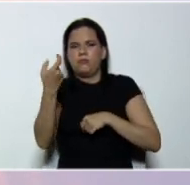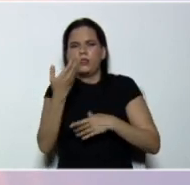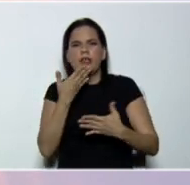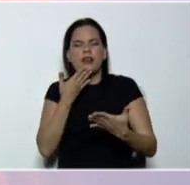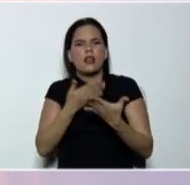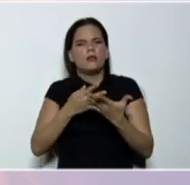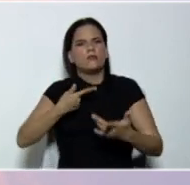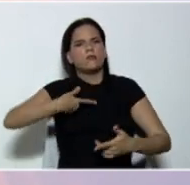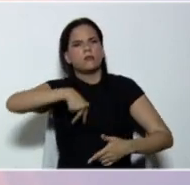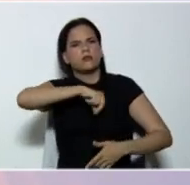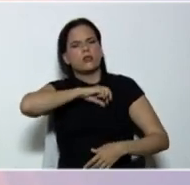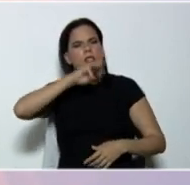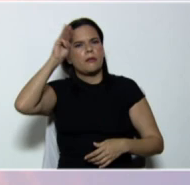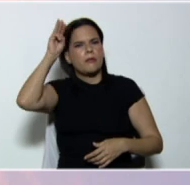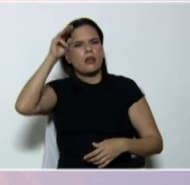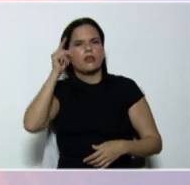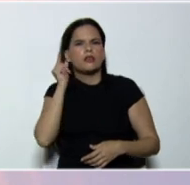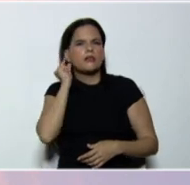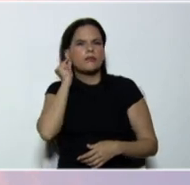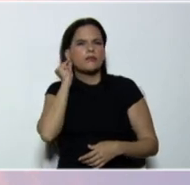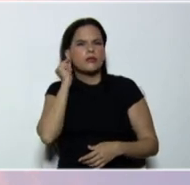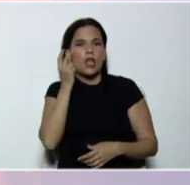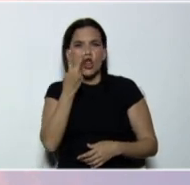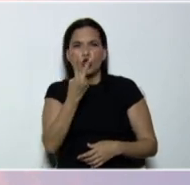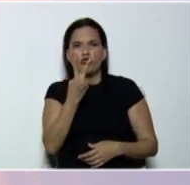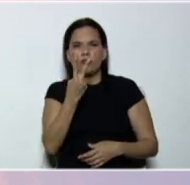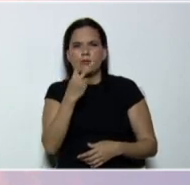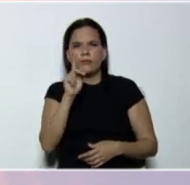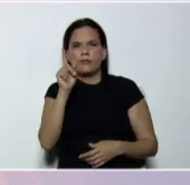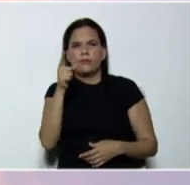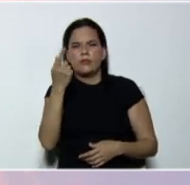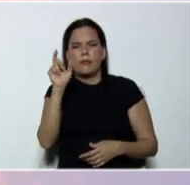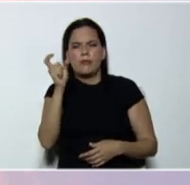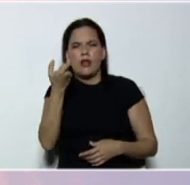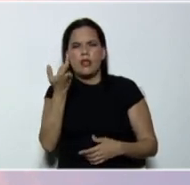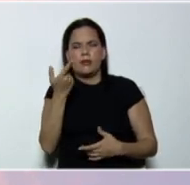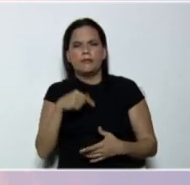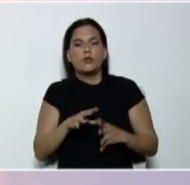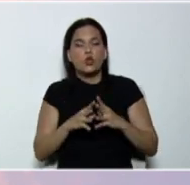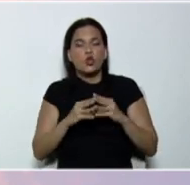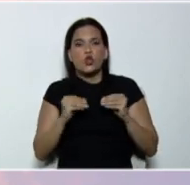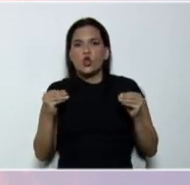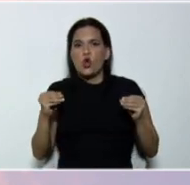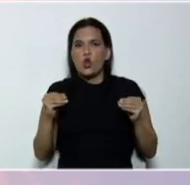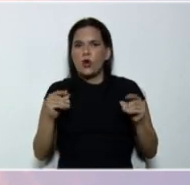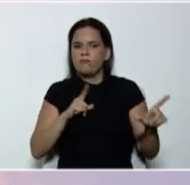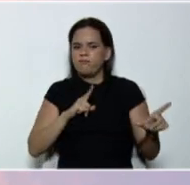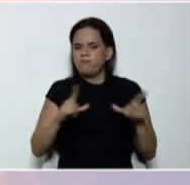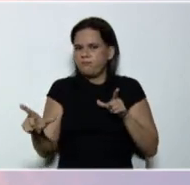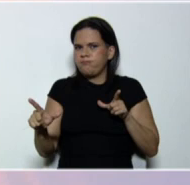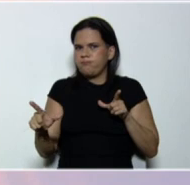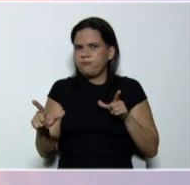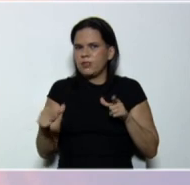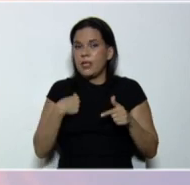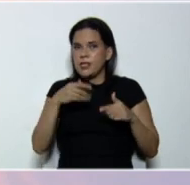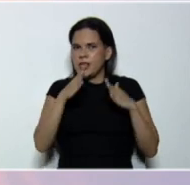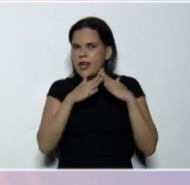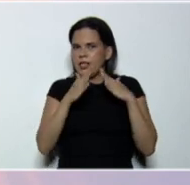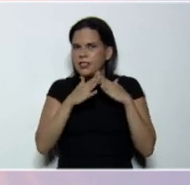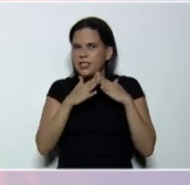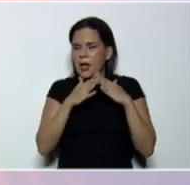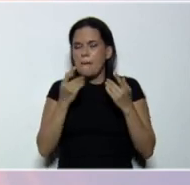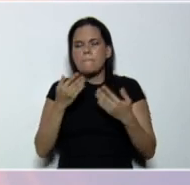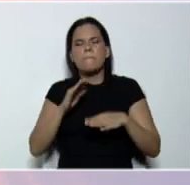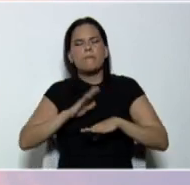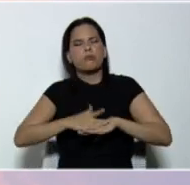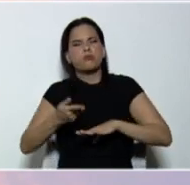a nuestras maestras Jenny Martínez y Heidler Lara. Así que todos y todas preparados y preparadas allá en casa porque